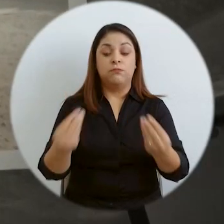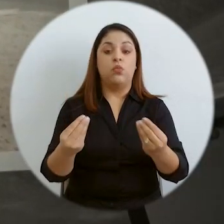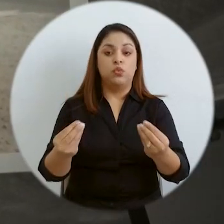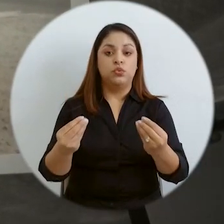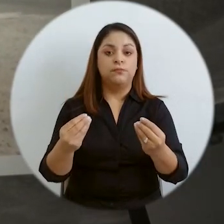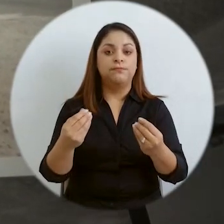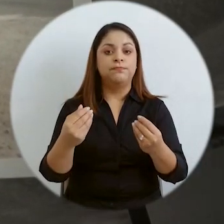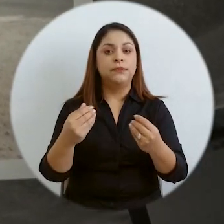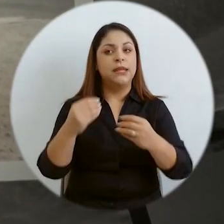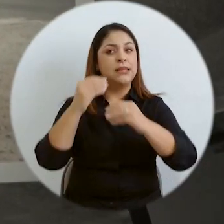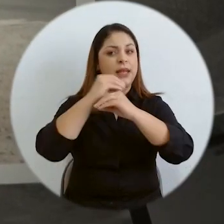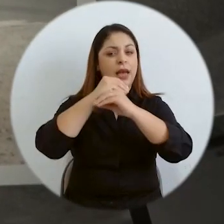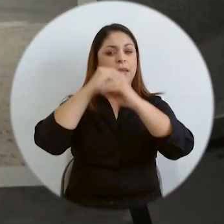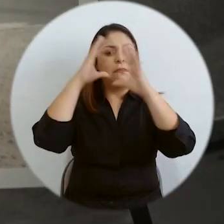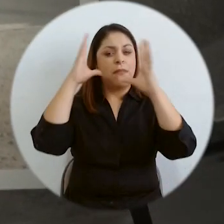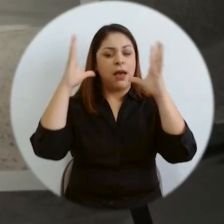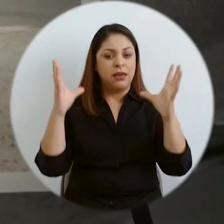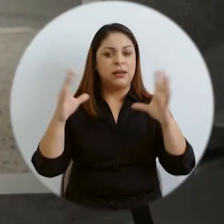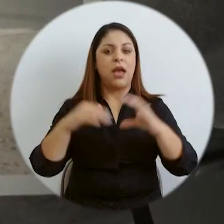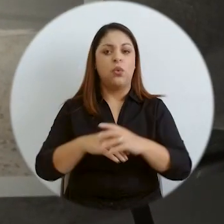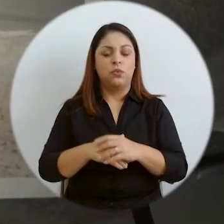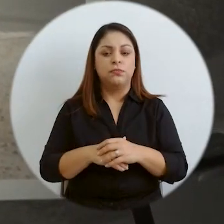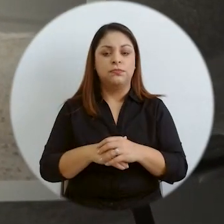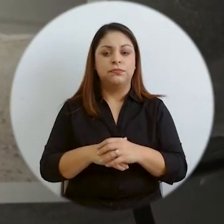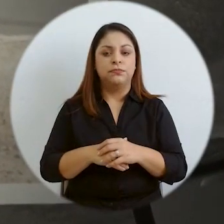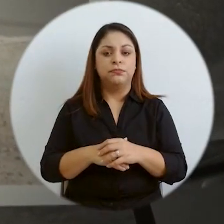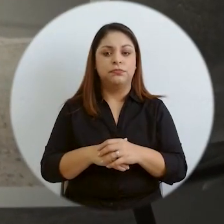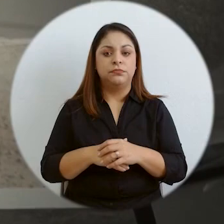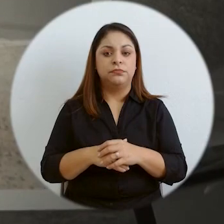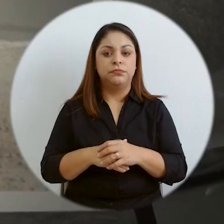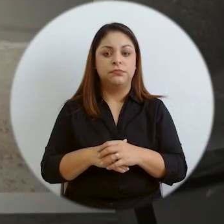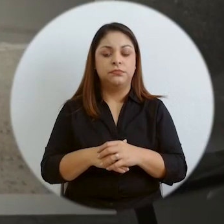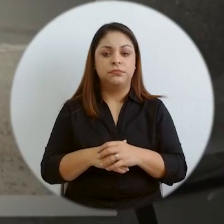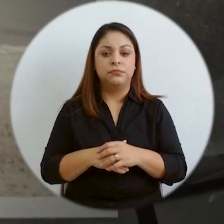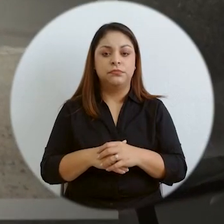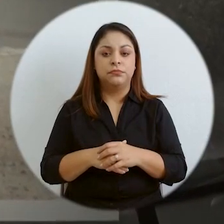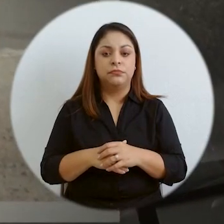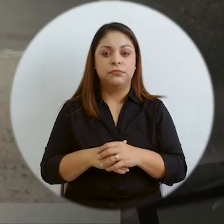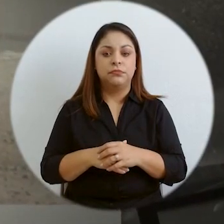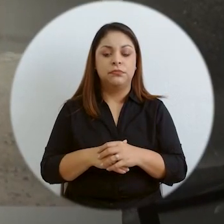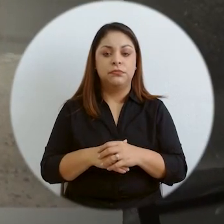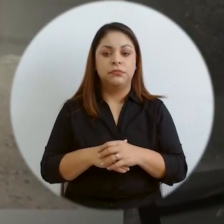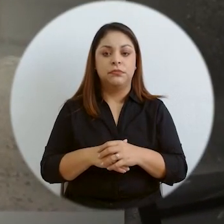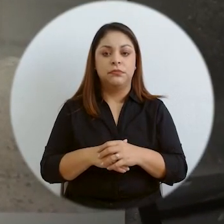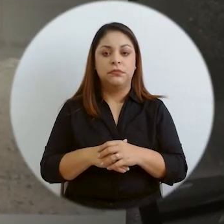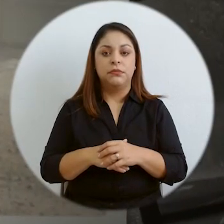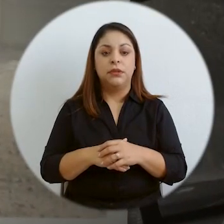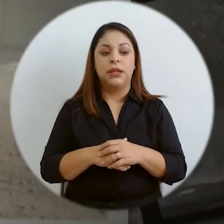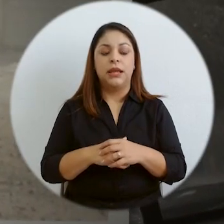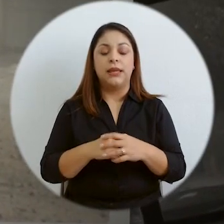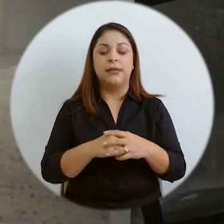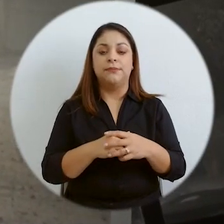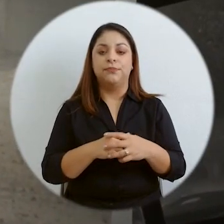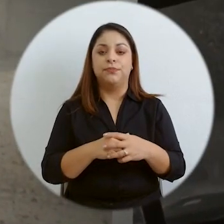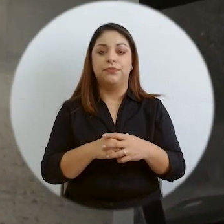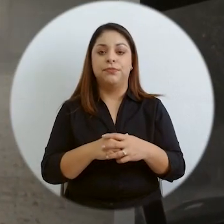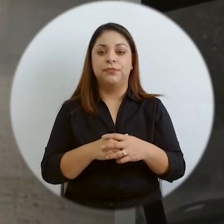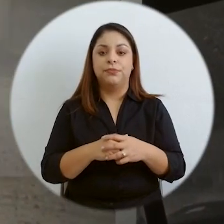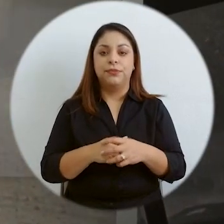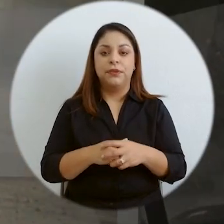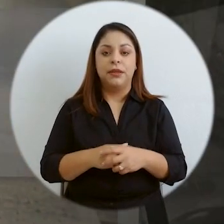también pensado e imaginado, invitado a cuerpos que también pueden